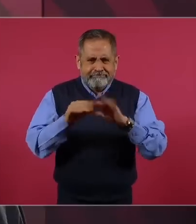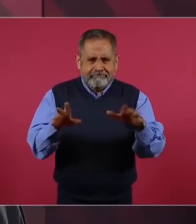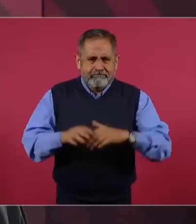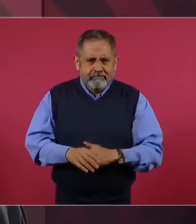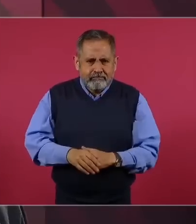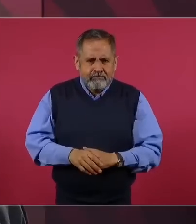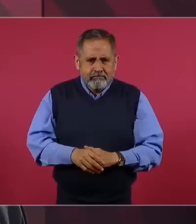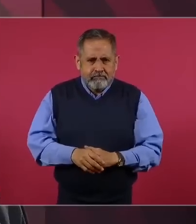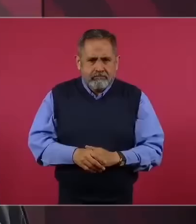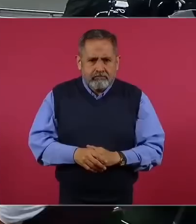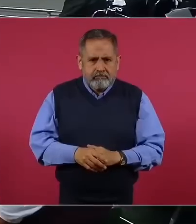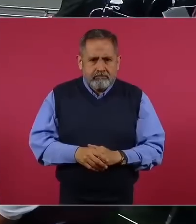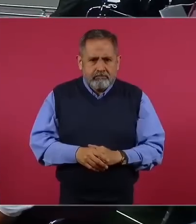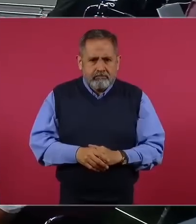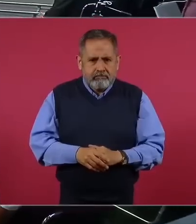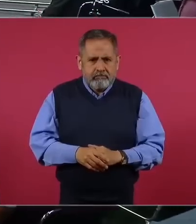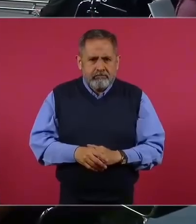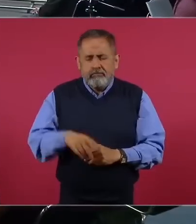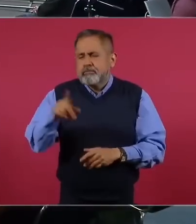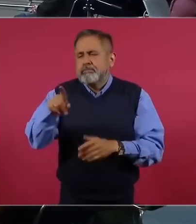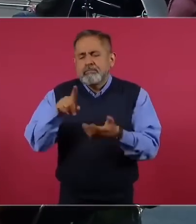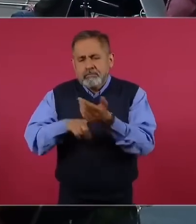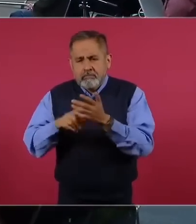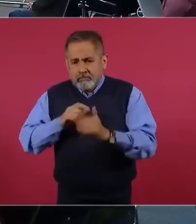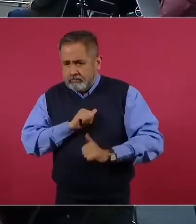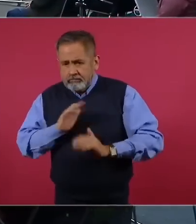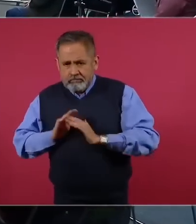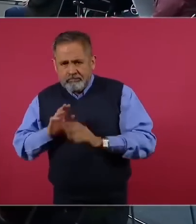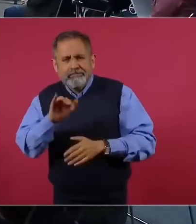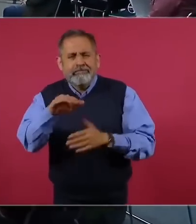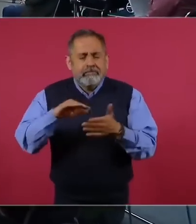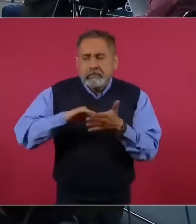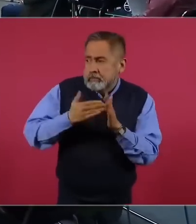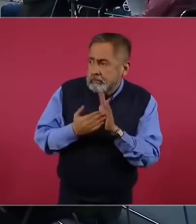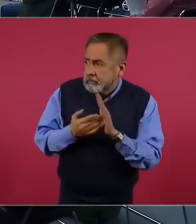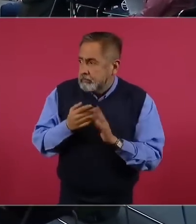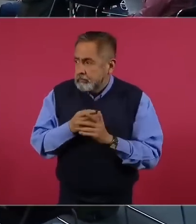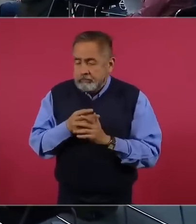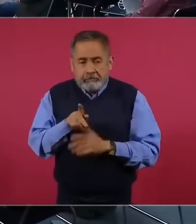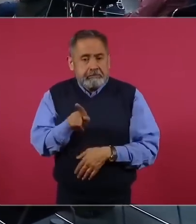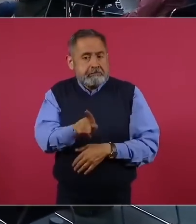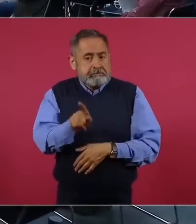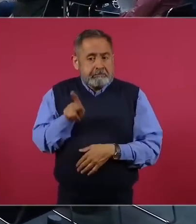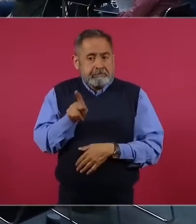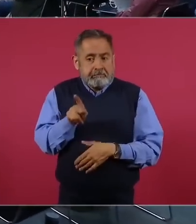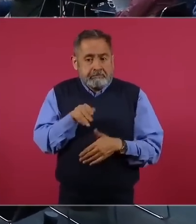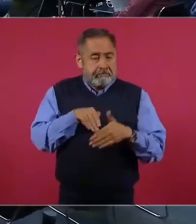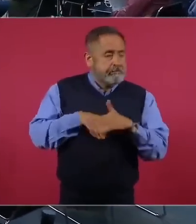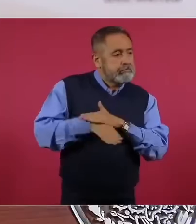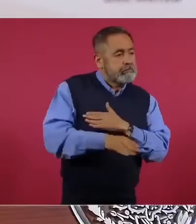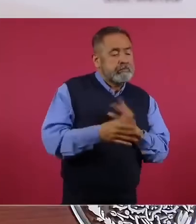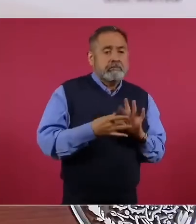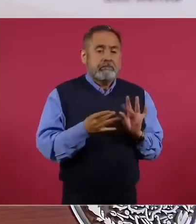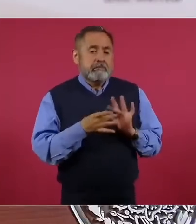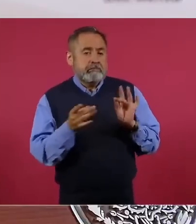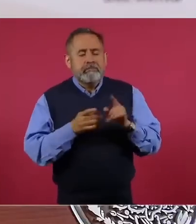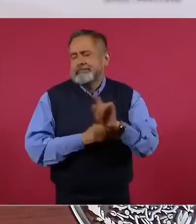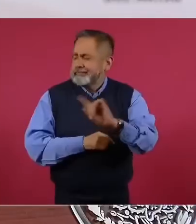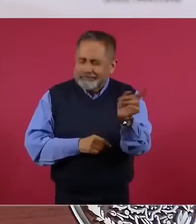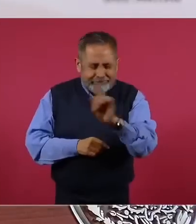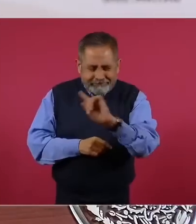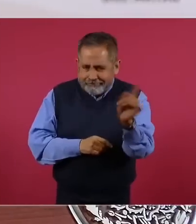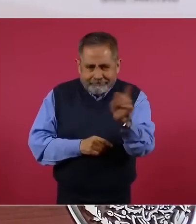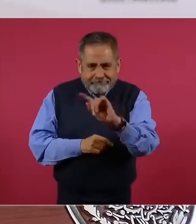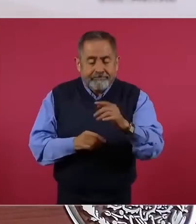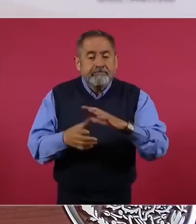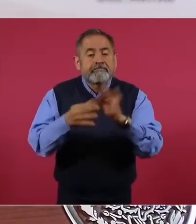había? Sí, pero no infiltrados. Era un agente que